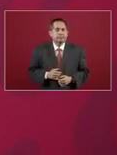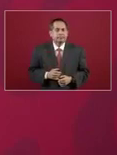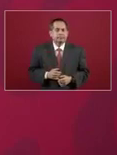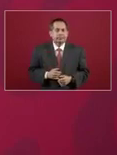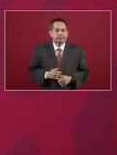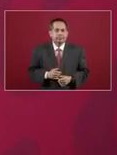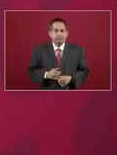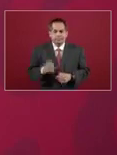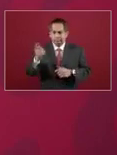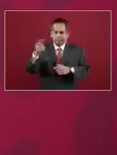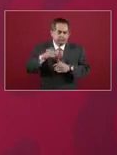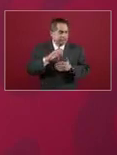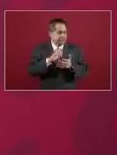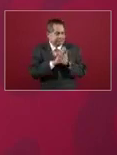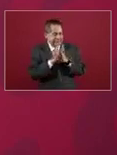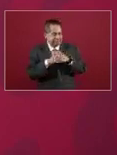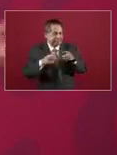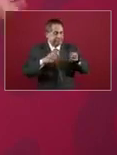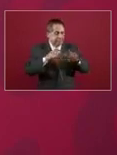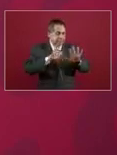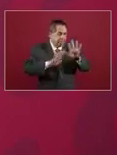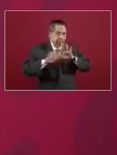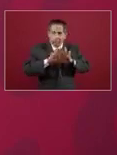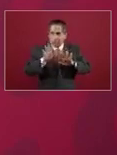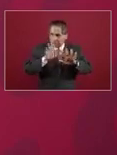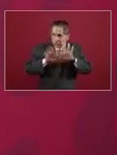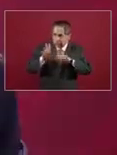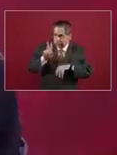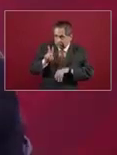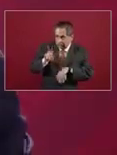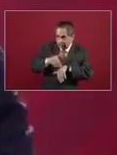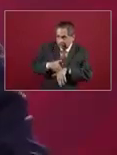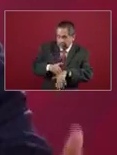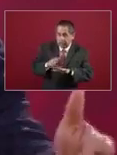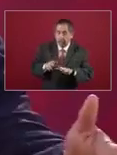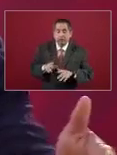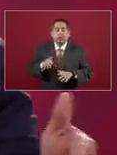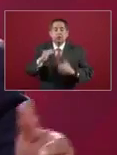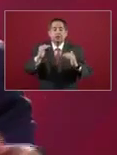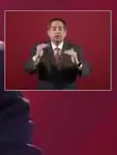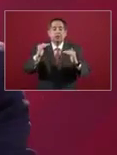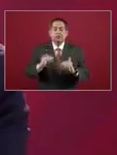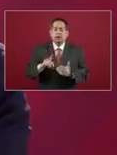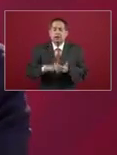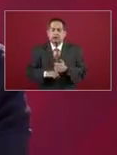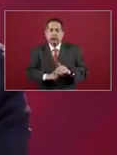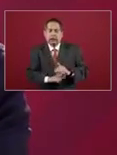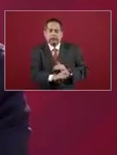nos manipulaban mucho, nos hacían creer de que la corrupción era la mordida.